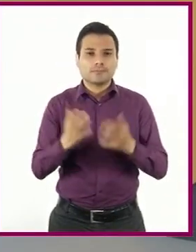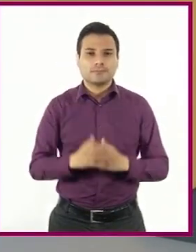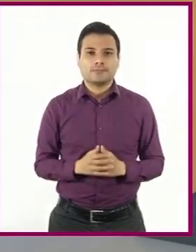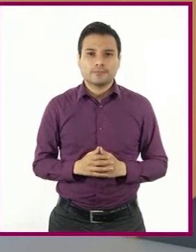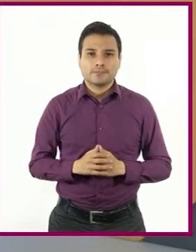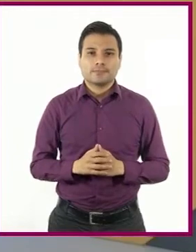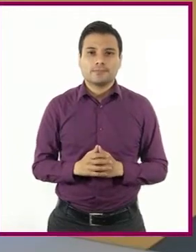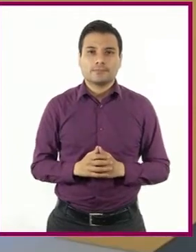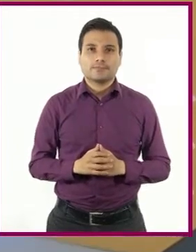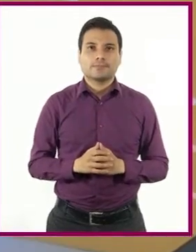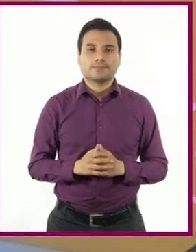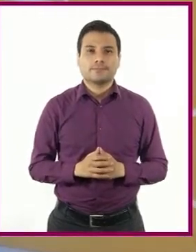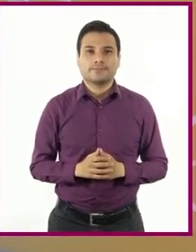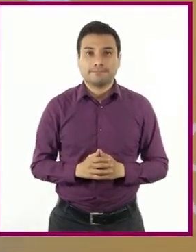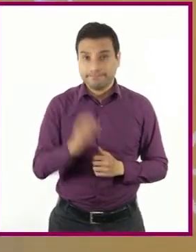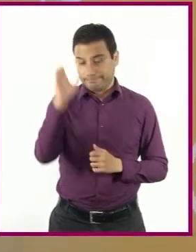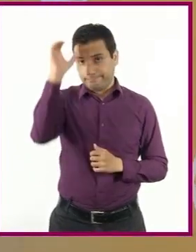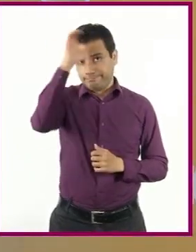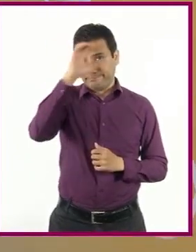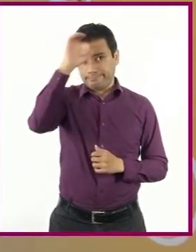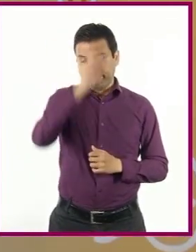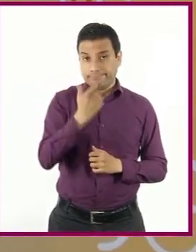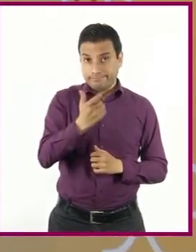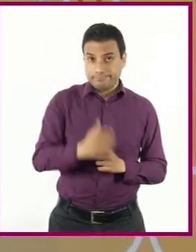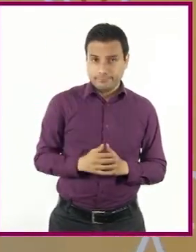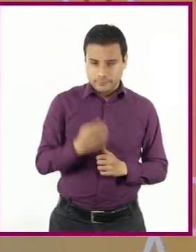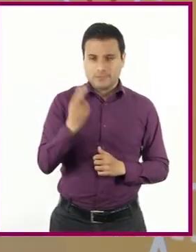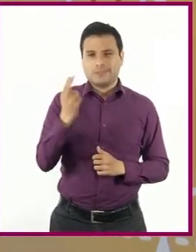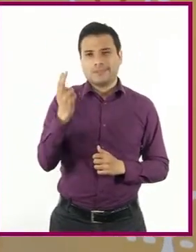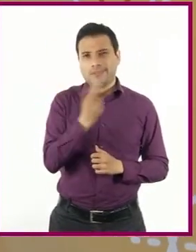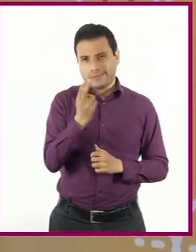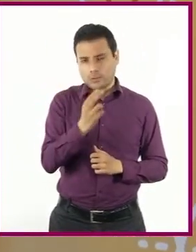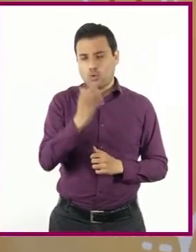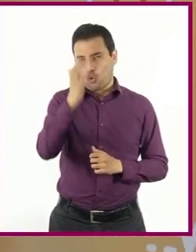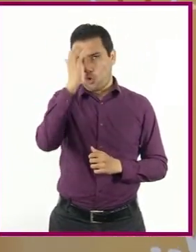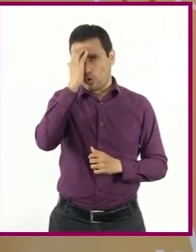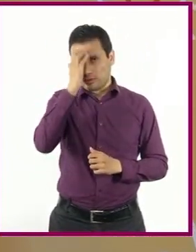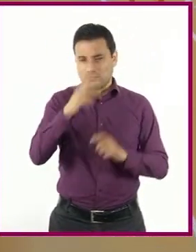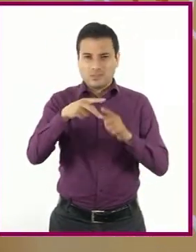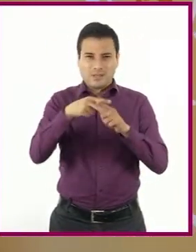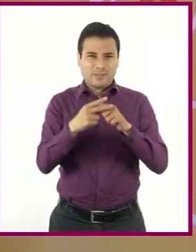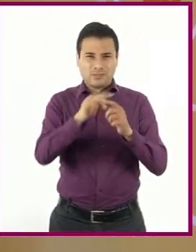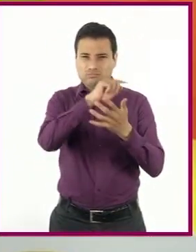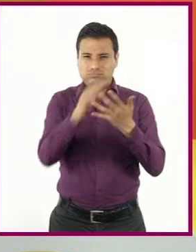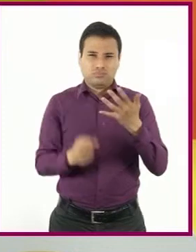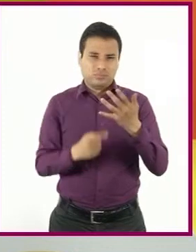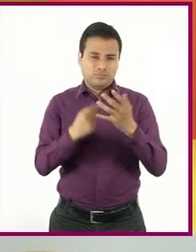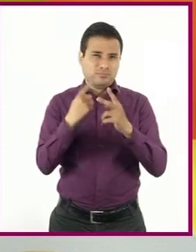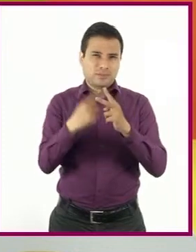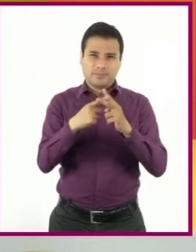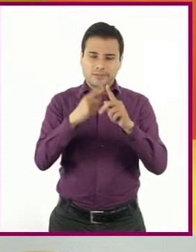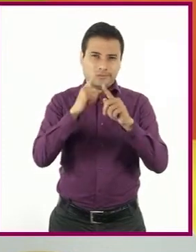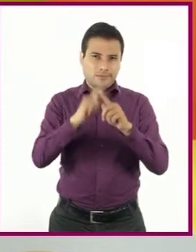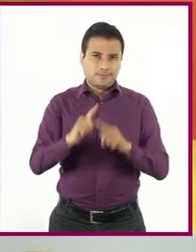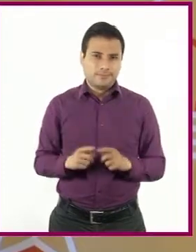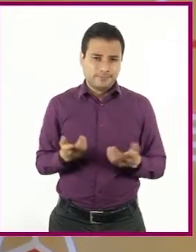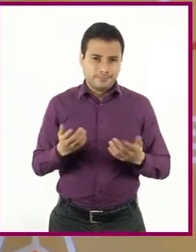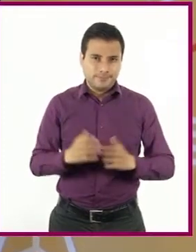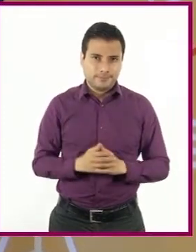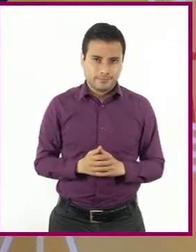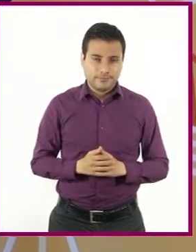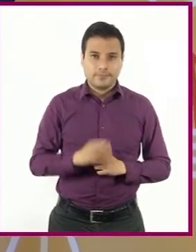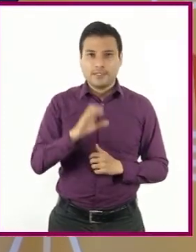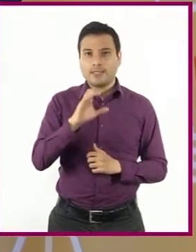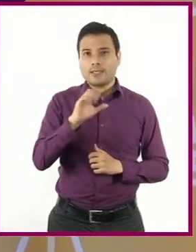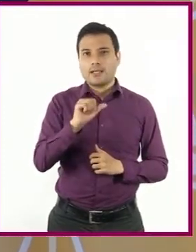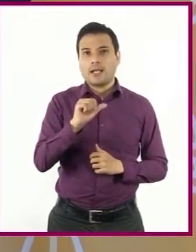Las ciencias económicas necesitan dominar diversas e importantes herramientas matemáticas, entre otras, el